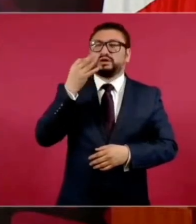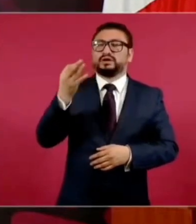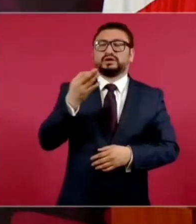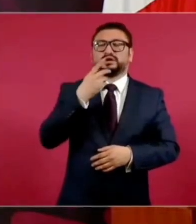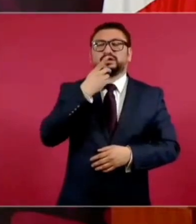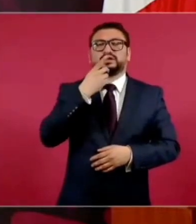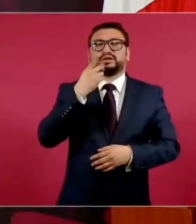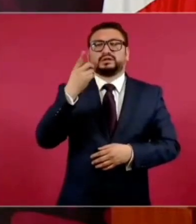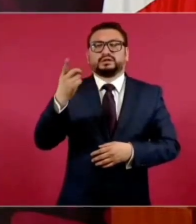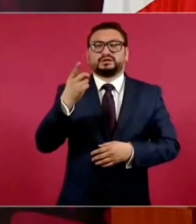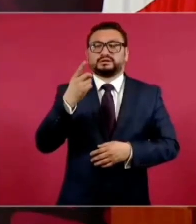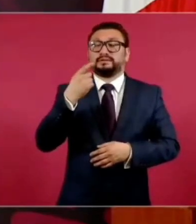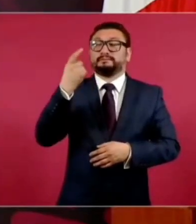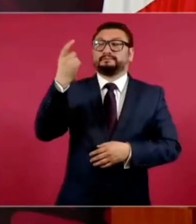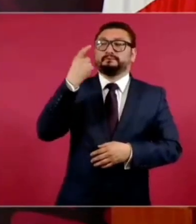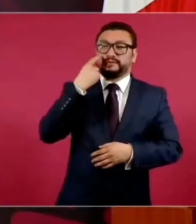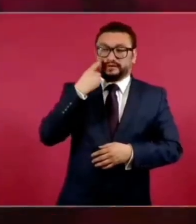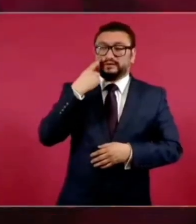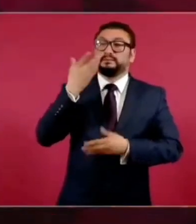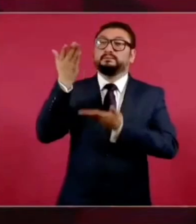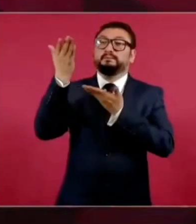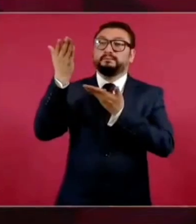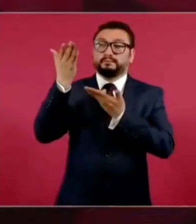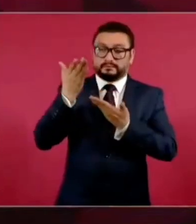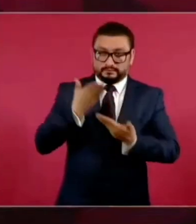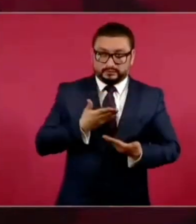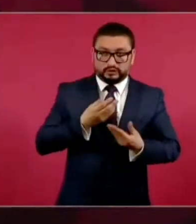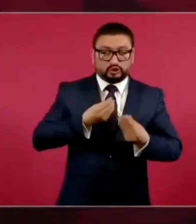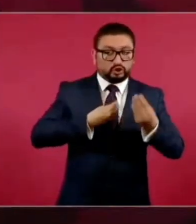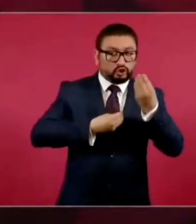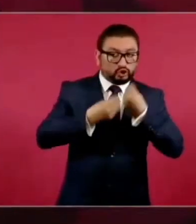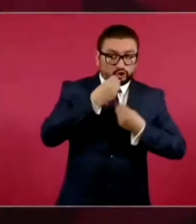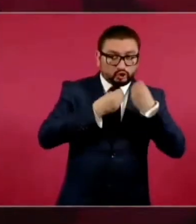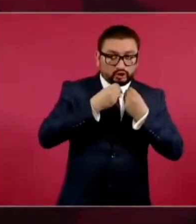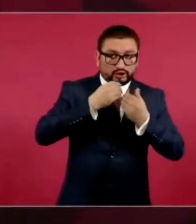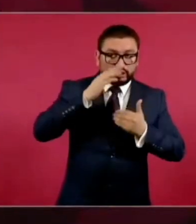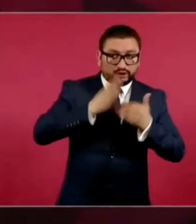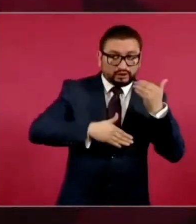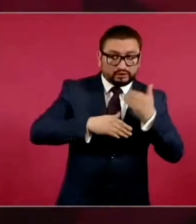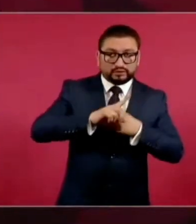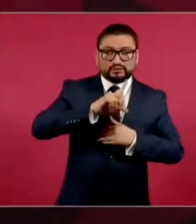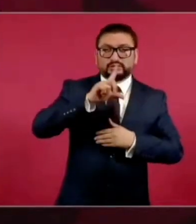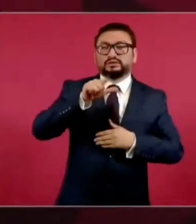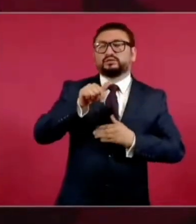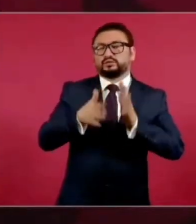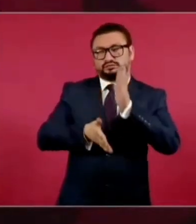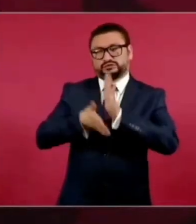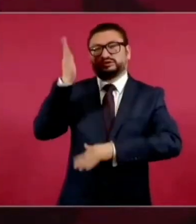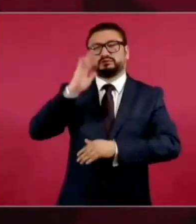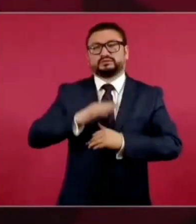como, mira, comes y te vas.